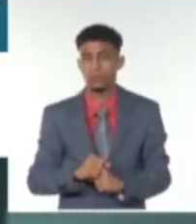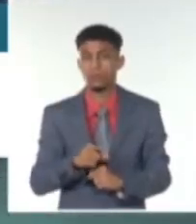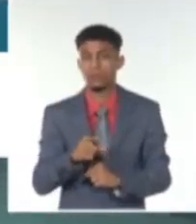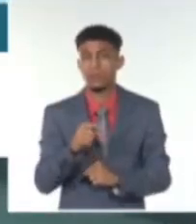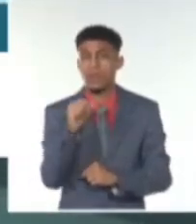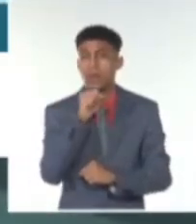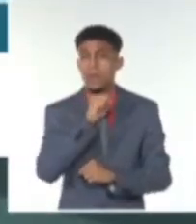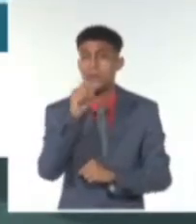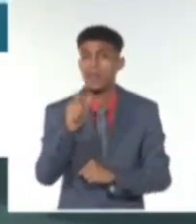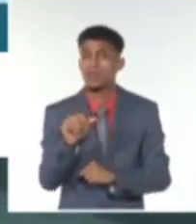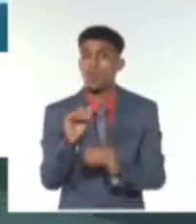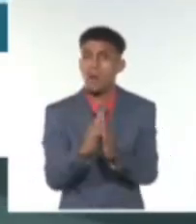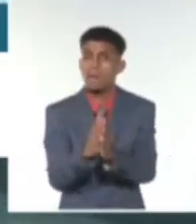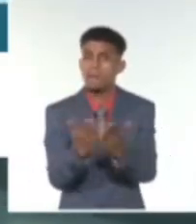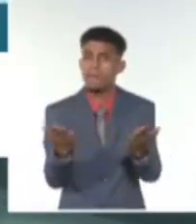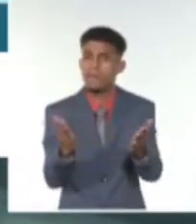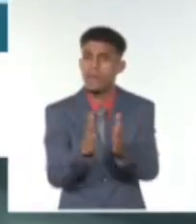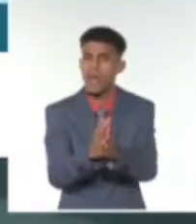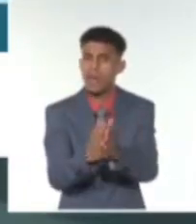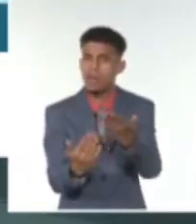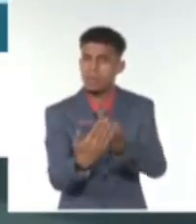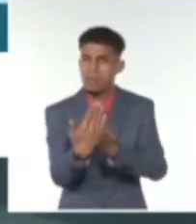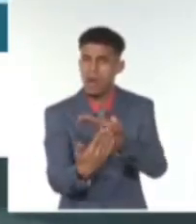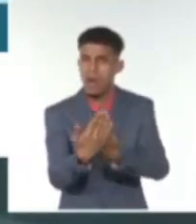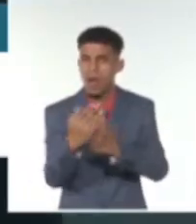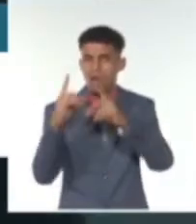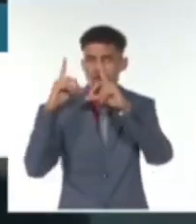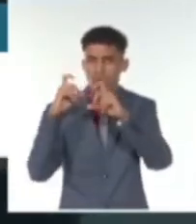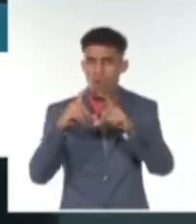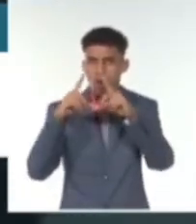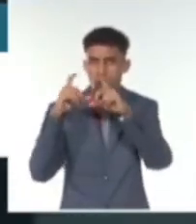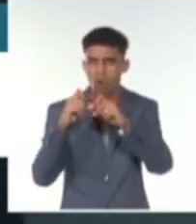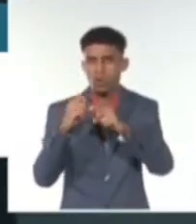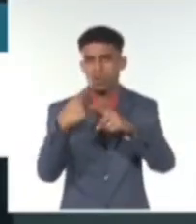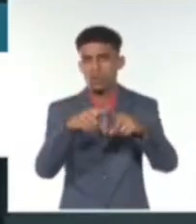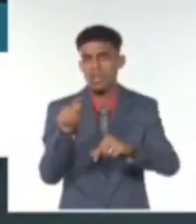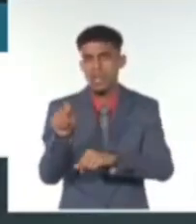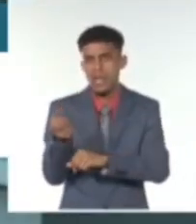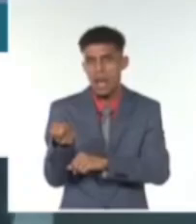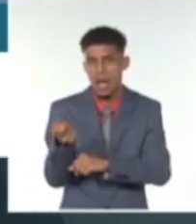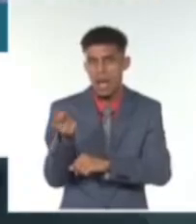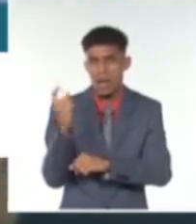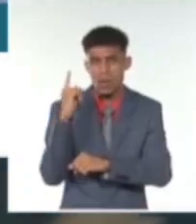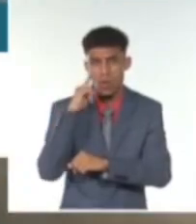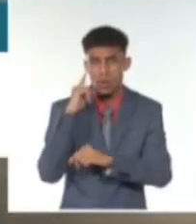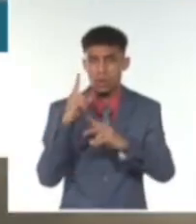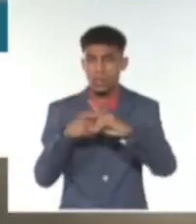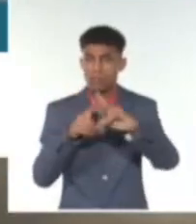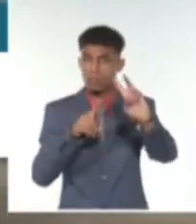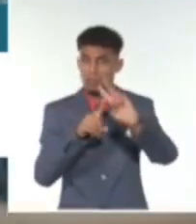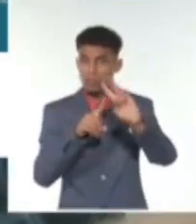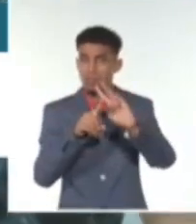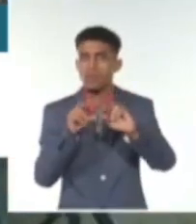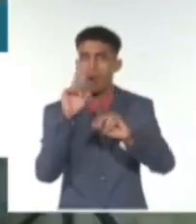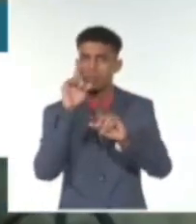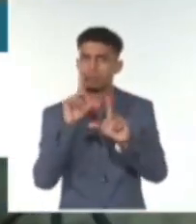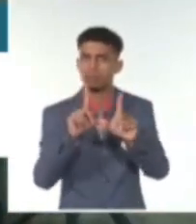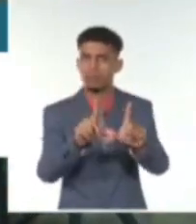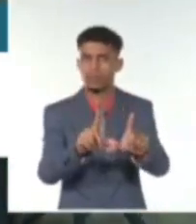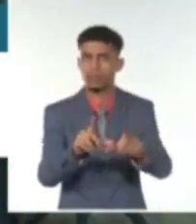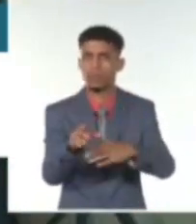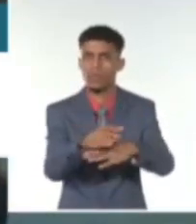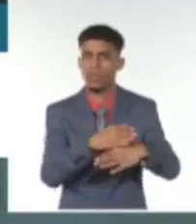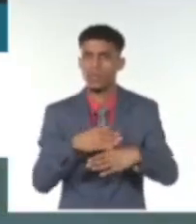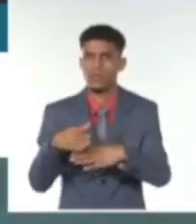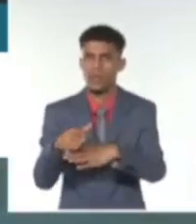y agencias, fotografía, gráfica, hipermedia, así como radio y televisión, se entregaron premios y menciones en los diversos